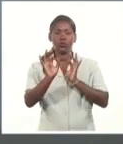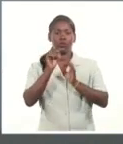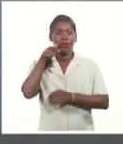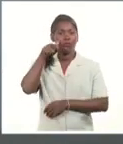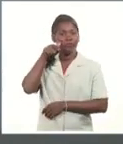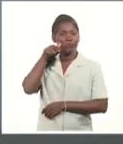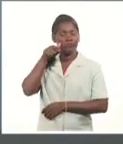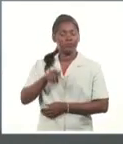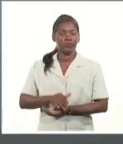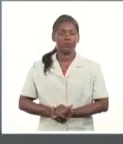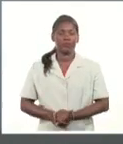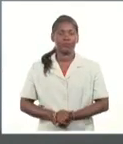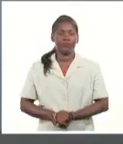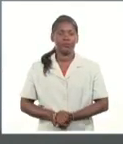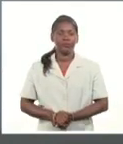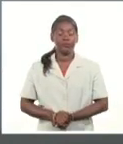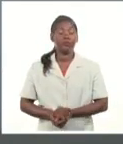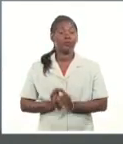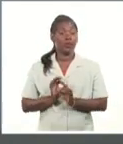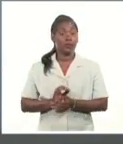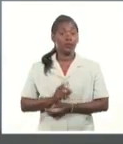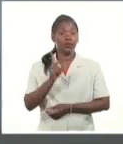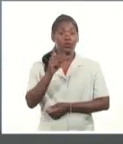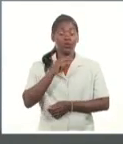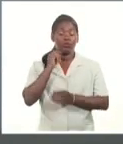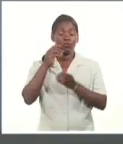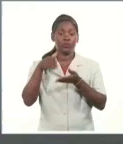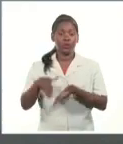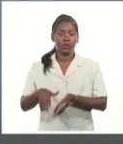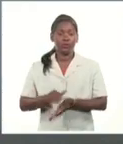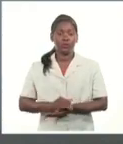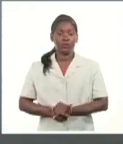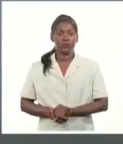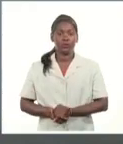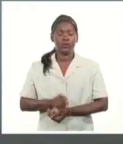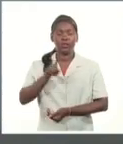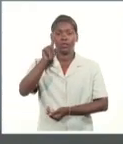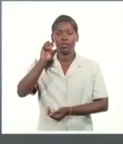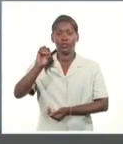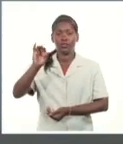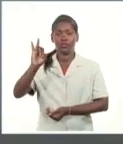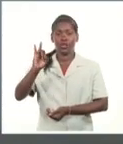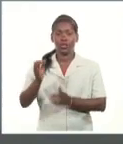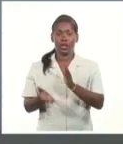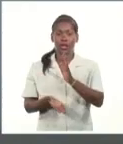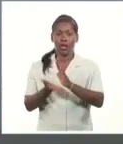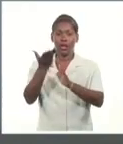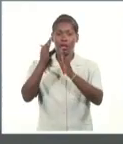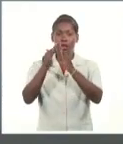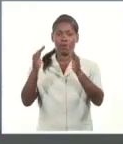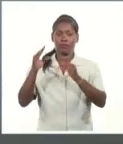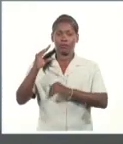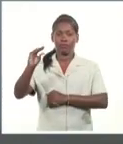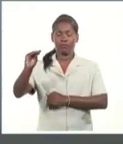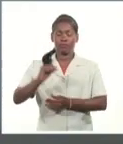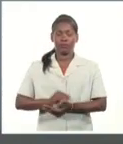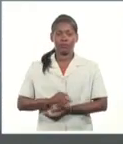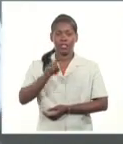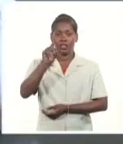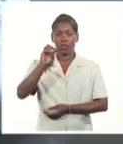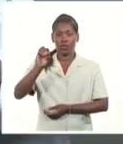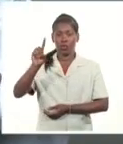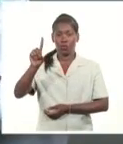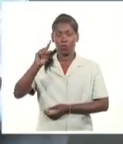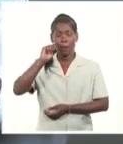Se reportan hasta este momento 2 fallecidos y 107 altas médicas, 101 del sexo